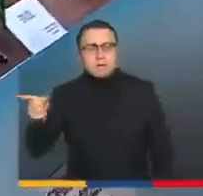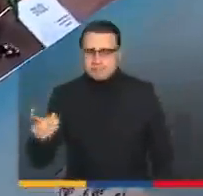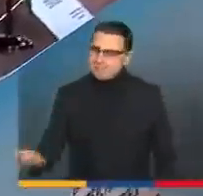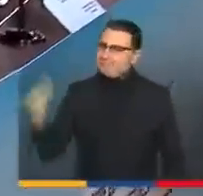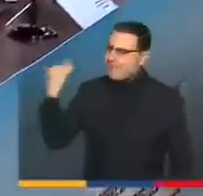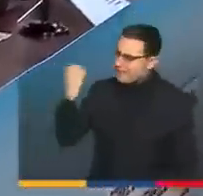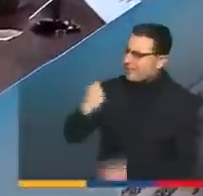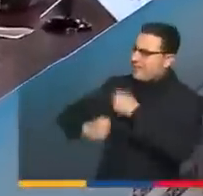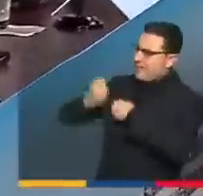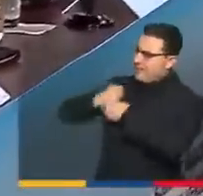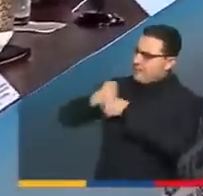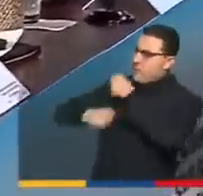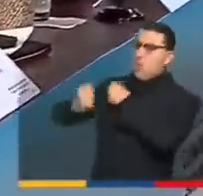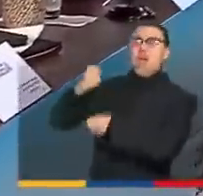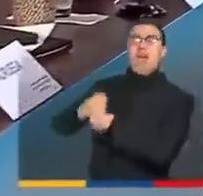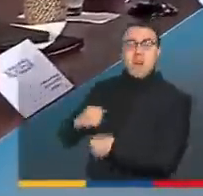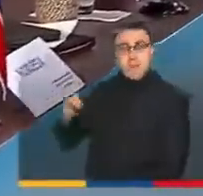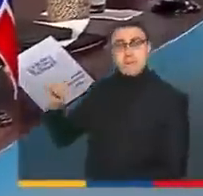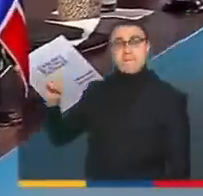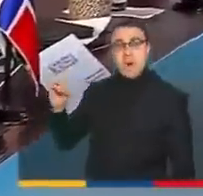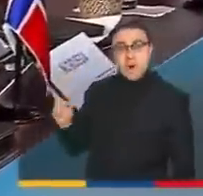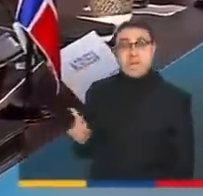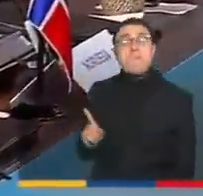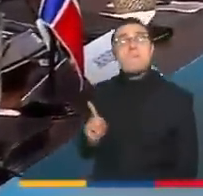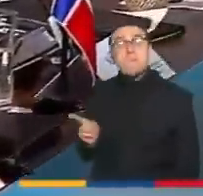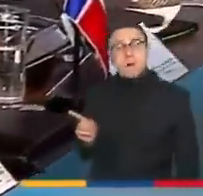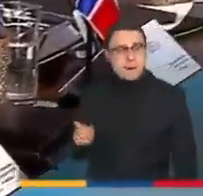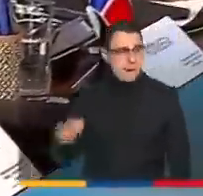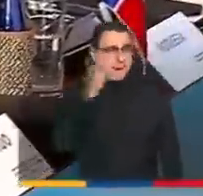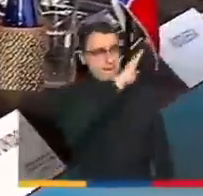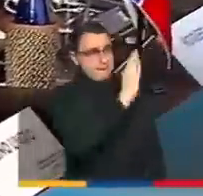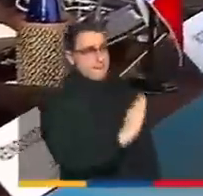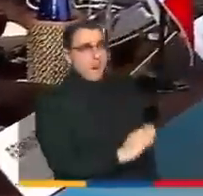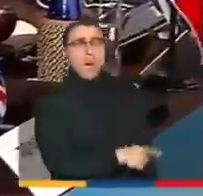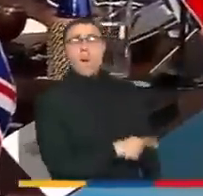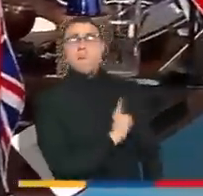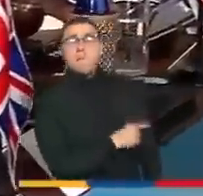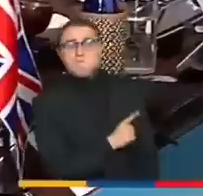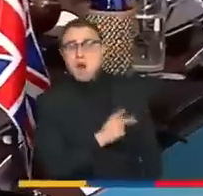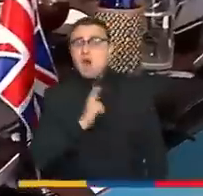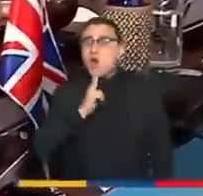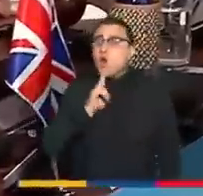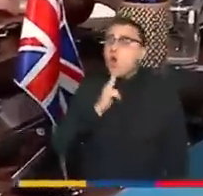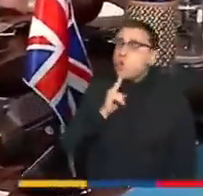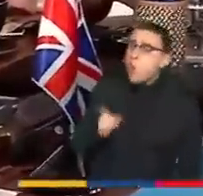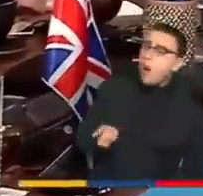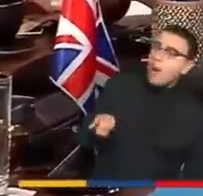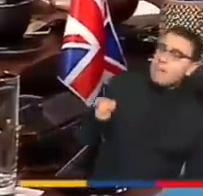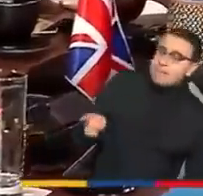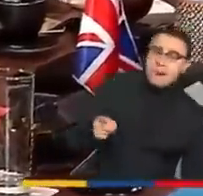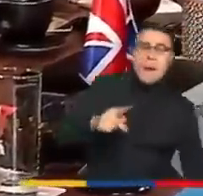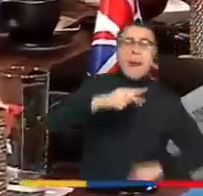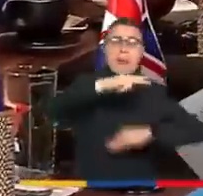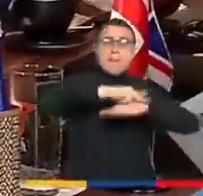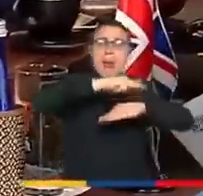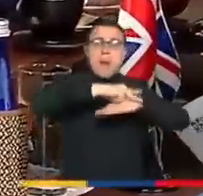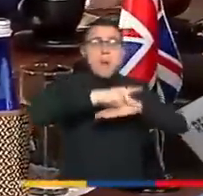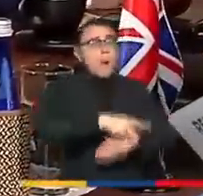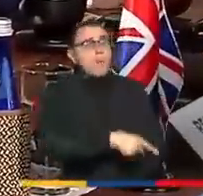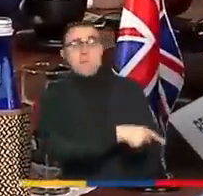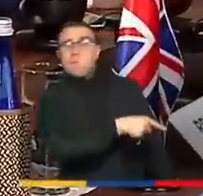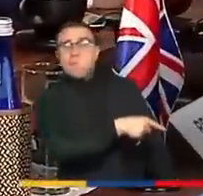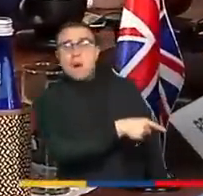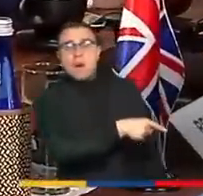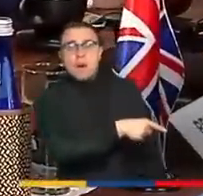atrás en Bolivia, en Brasil, en Honduras, en Paraguay,